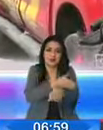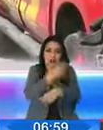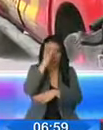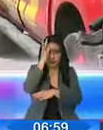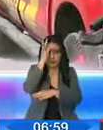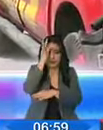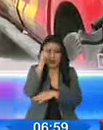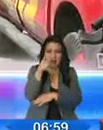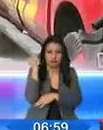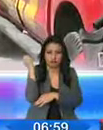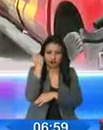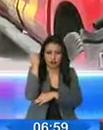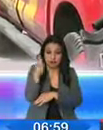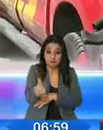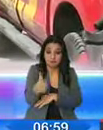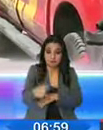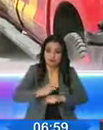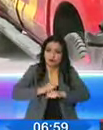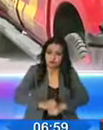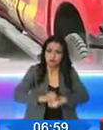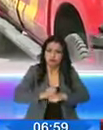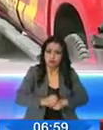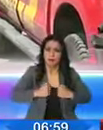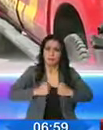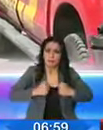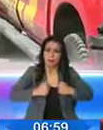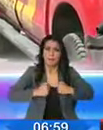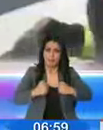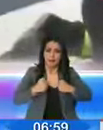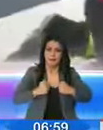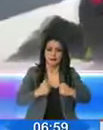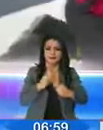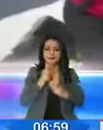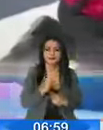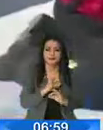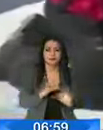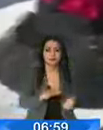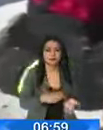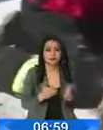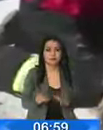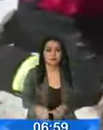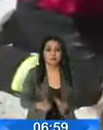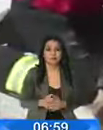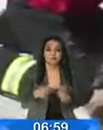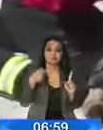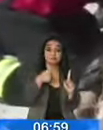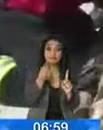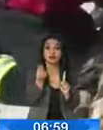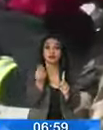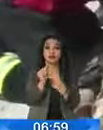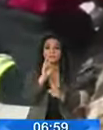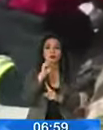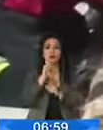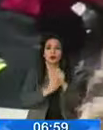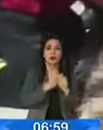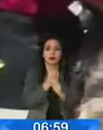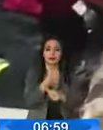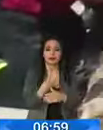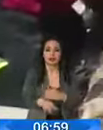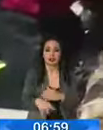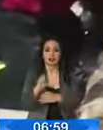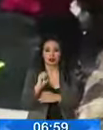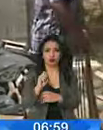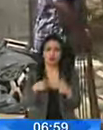quienes realizan maniobras de RCP, no tienen resultados. El infortunado albañil de 21 años de edad deja un hijo en orfandad y una mujer